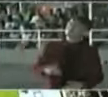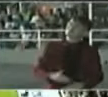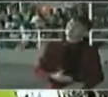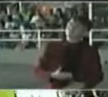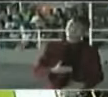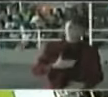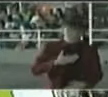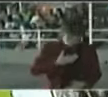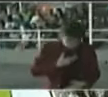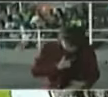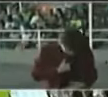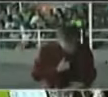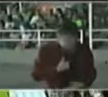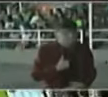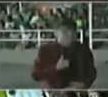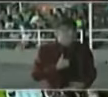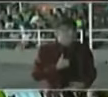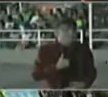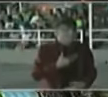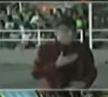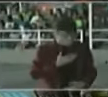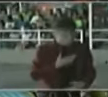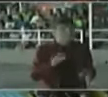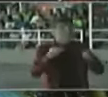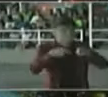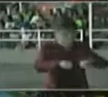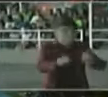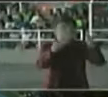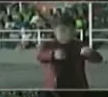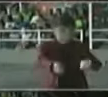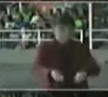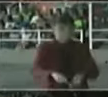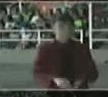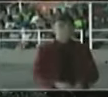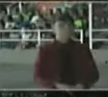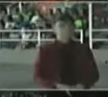mío, del Dios que es suyo también.